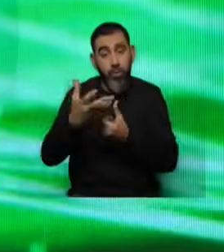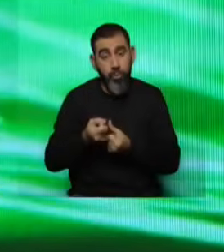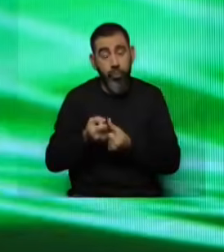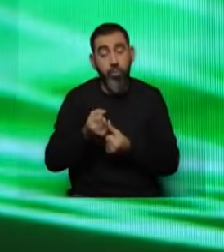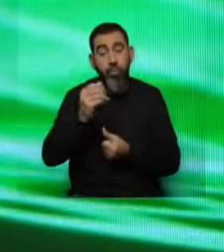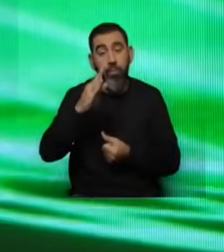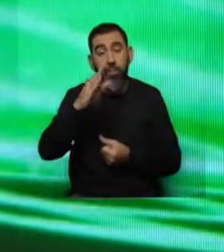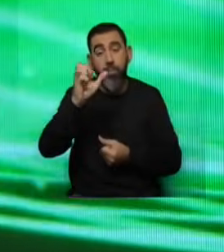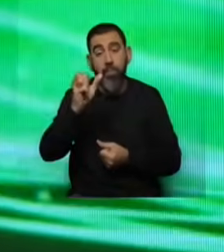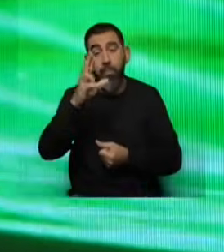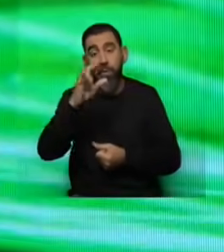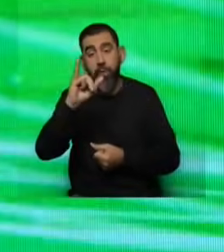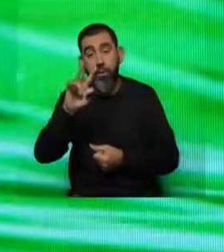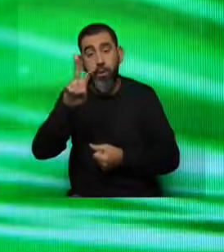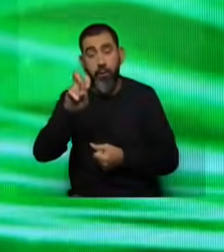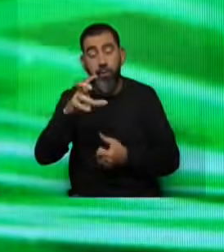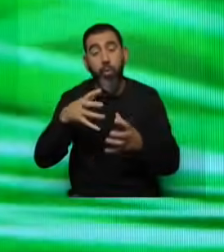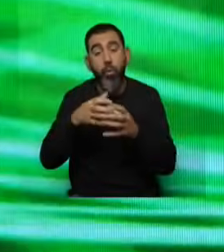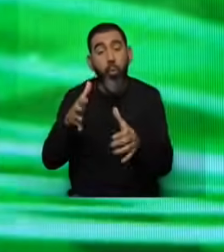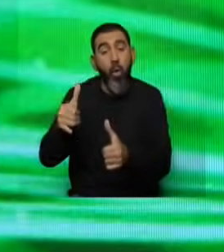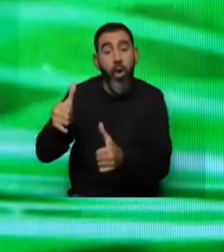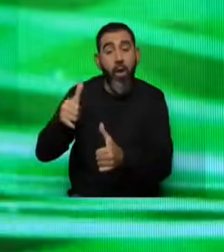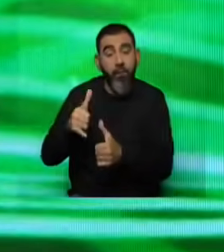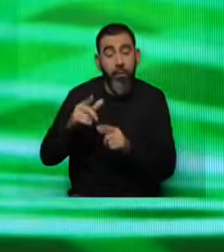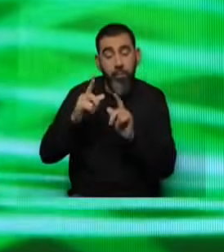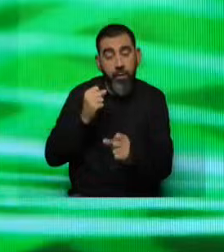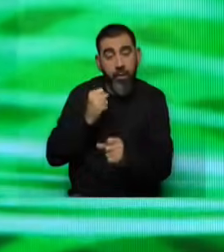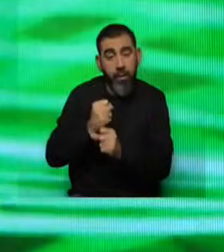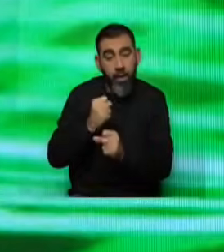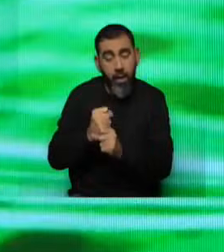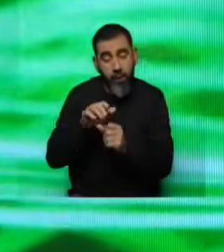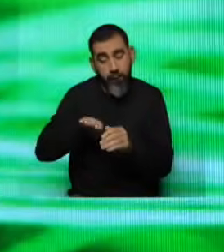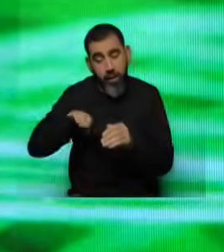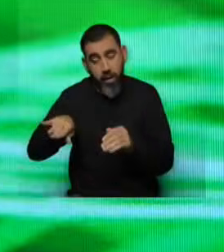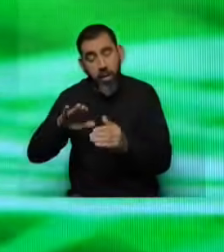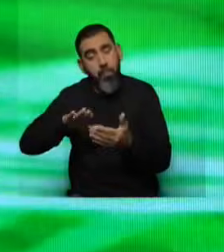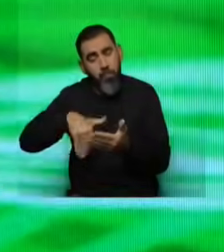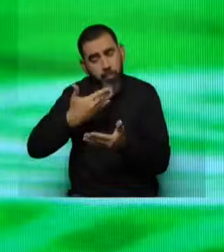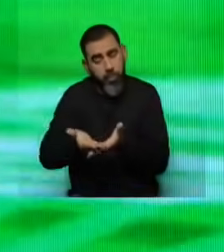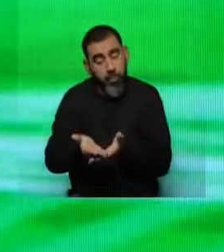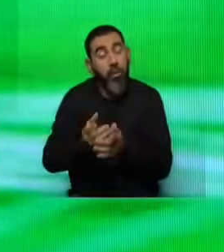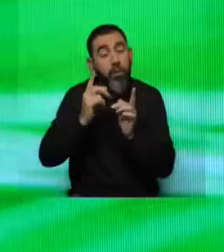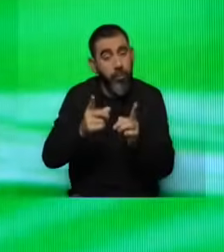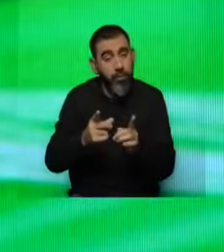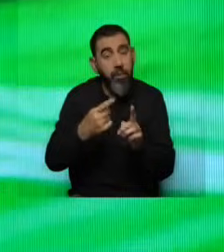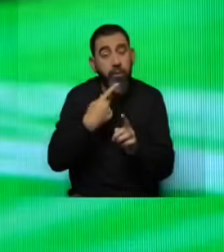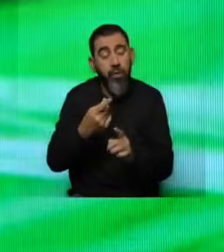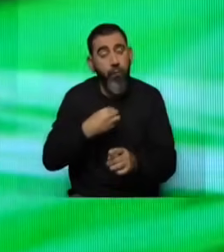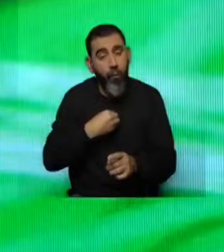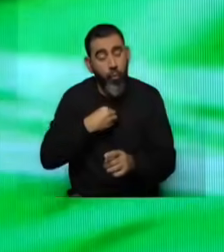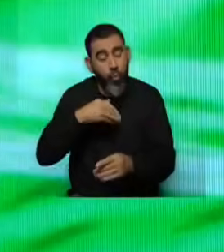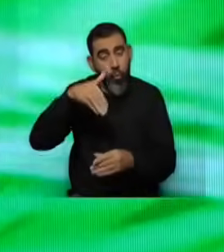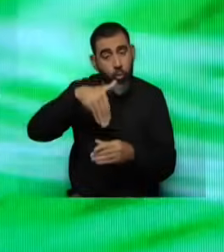peri y del partido de la gente y cabilo abierto incluso que ha trabajado de manera lateral y que ha presentado sus propuestas también manifestó su voluntad de